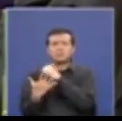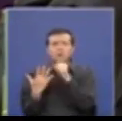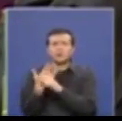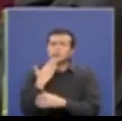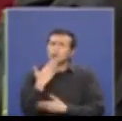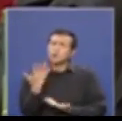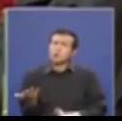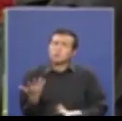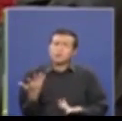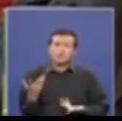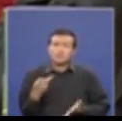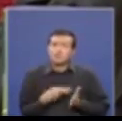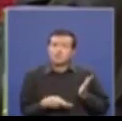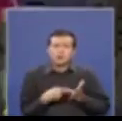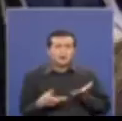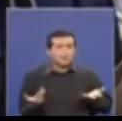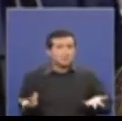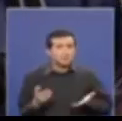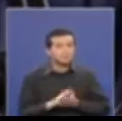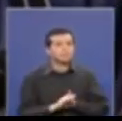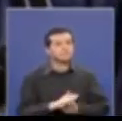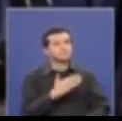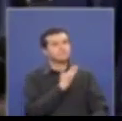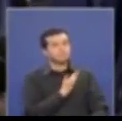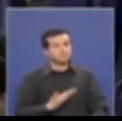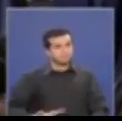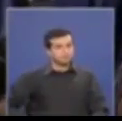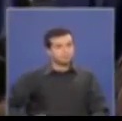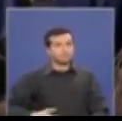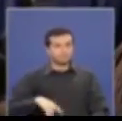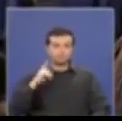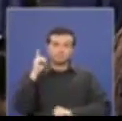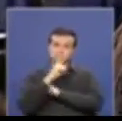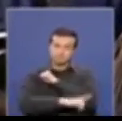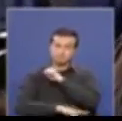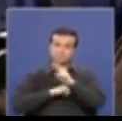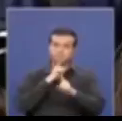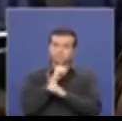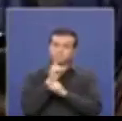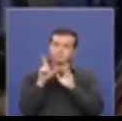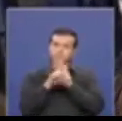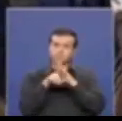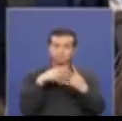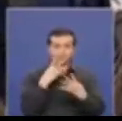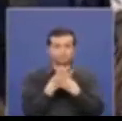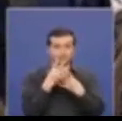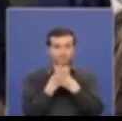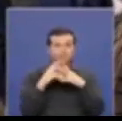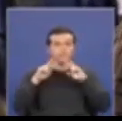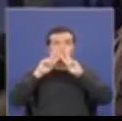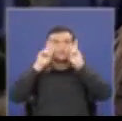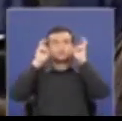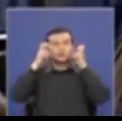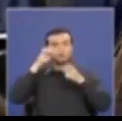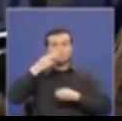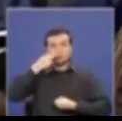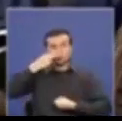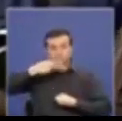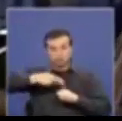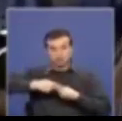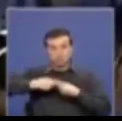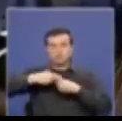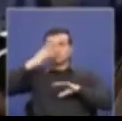Lady? ¿Qué nos pasa? Presidente, así está tipificado el Código Integral Penal en lo que tiene que ver con contrabando en